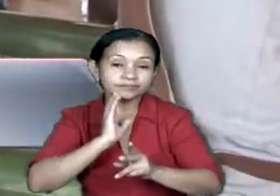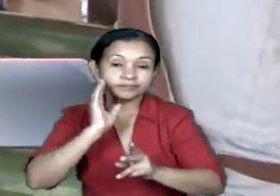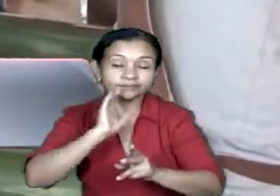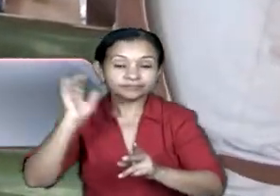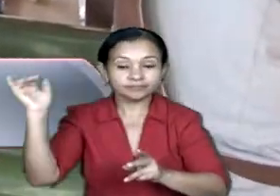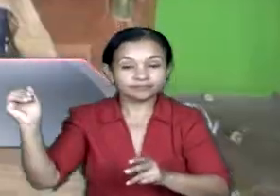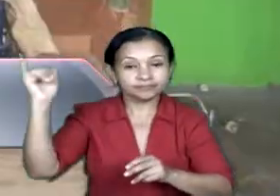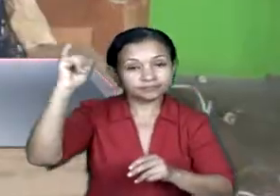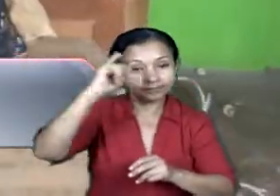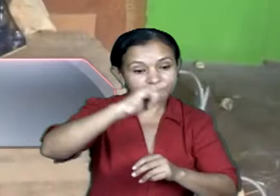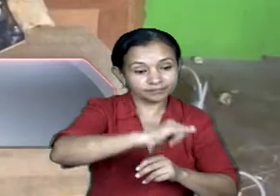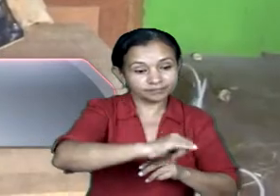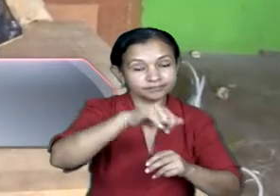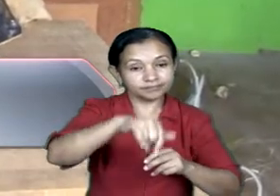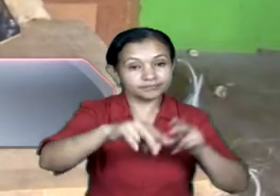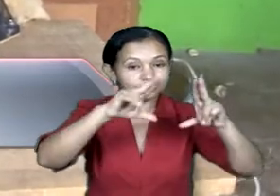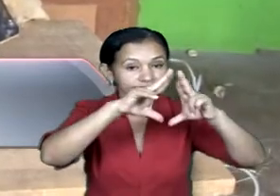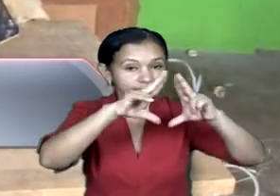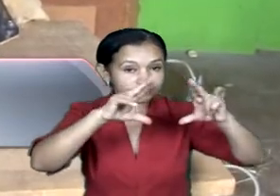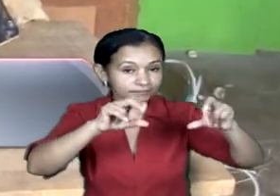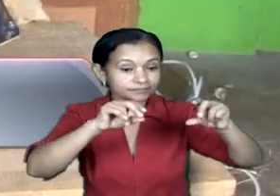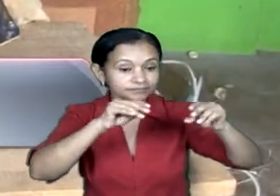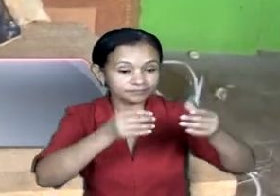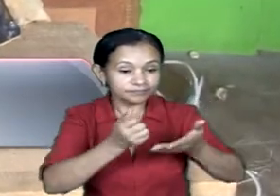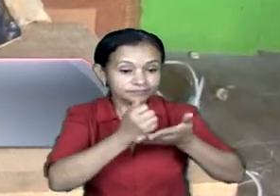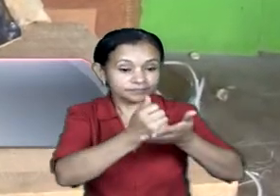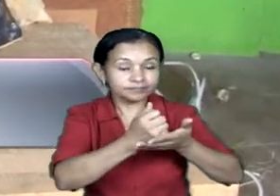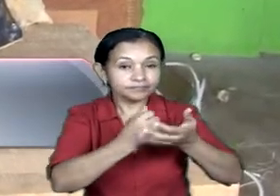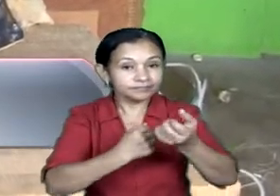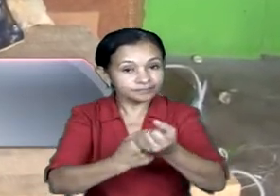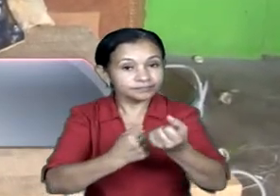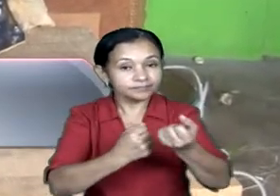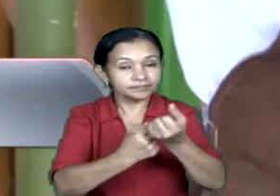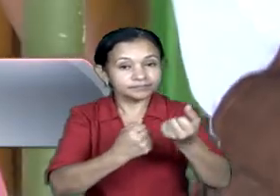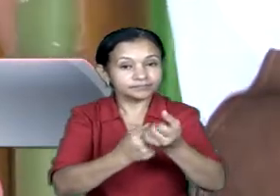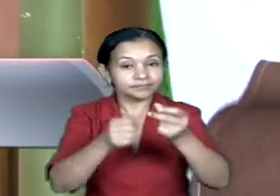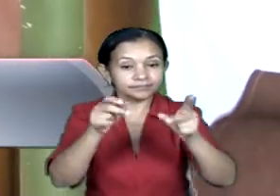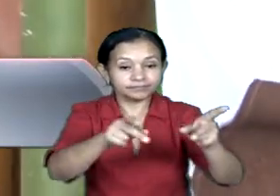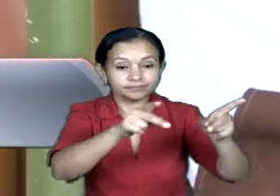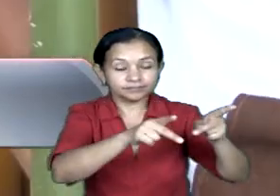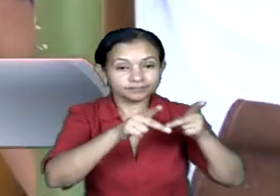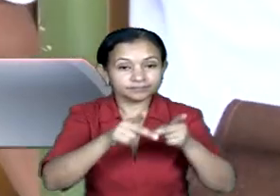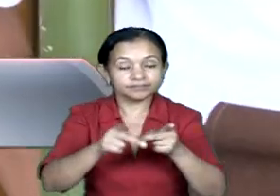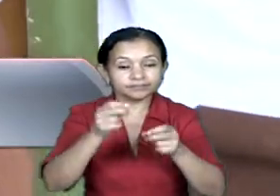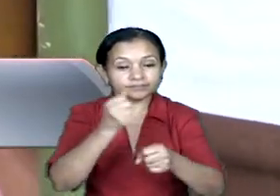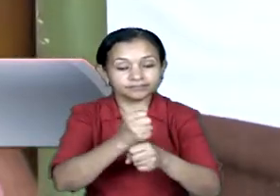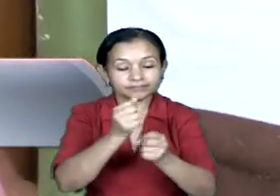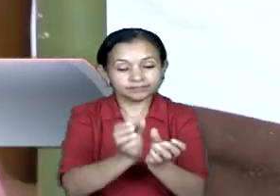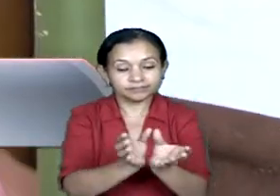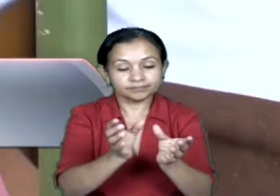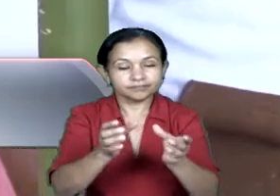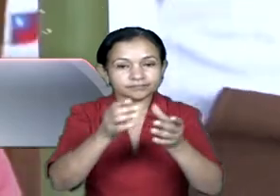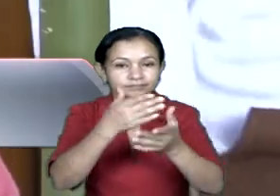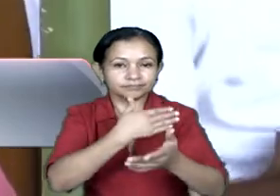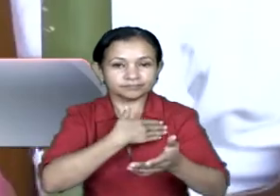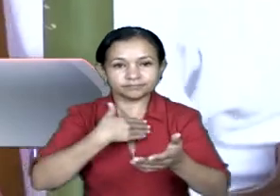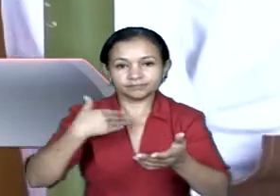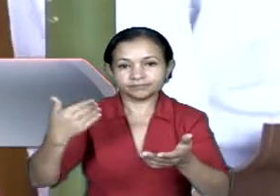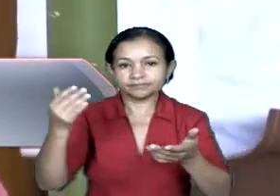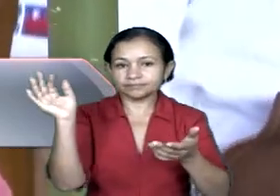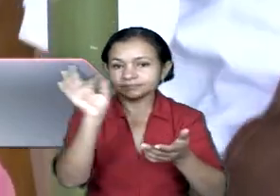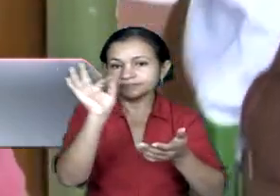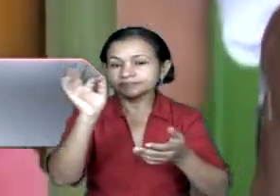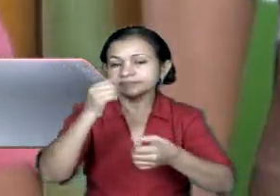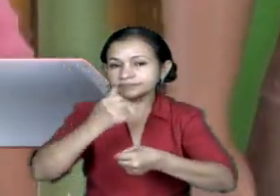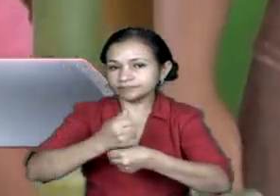acá para ofrecer su asesoría a los artesanos. Para mejorar en calidad. Producción y métodos de